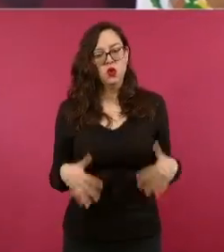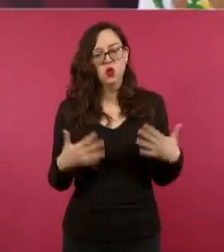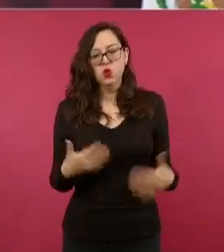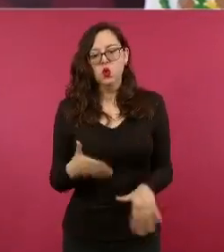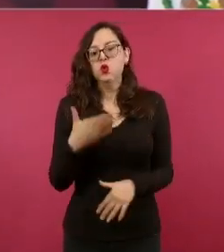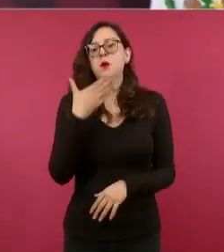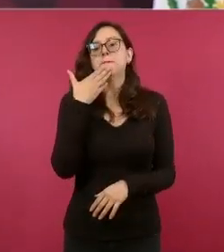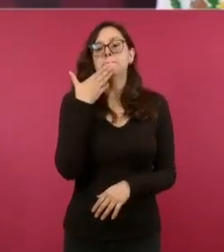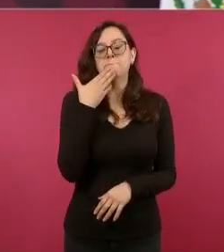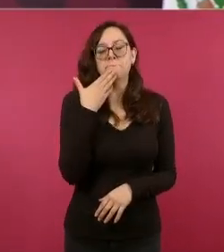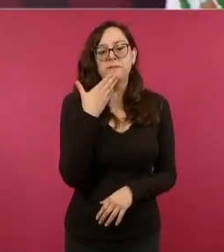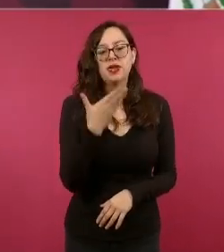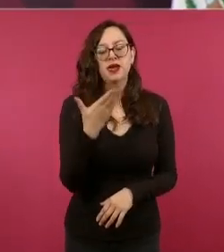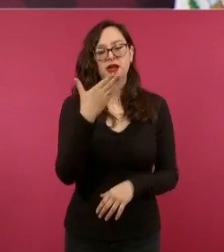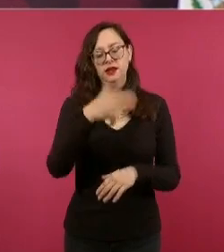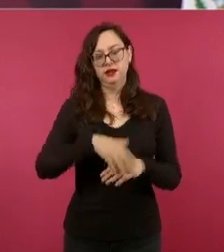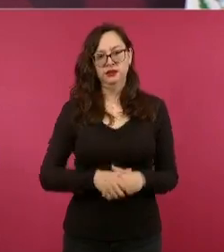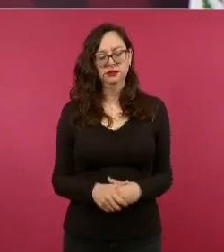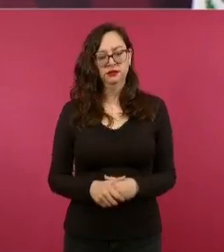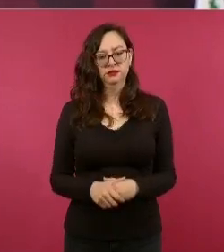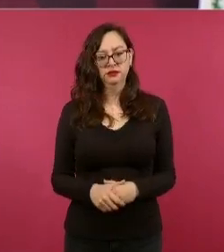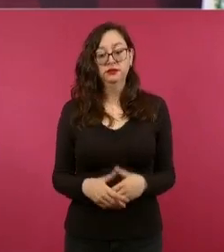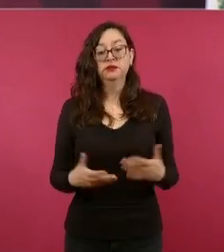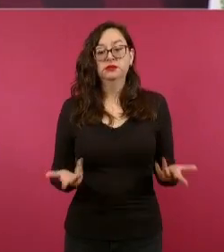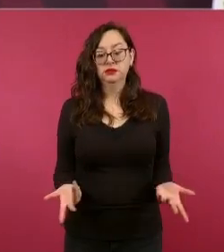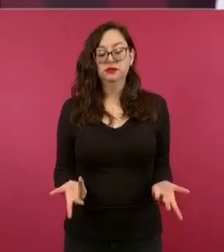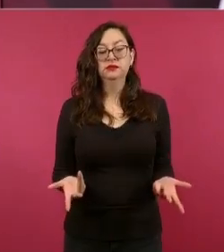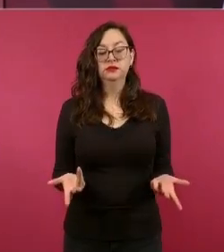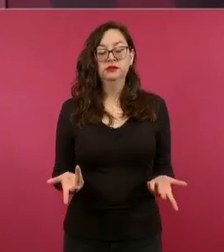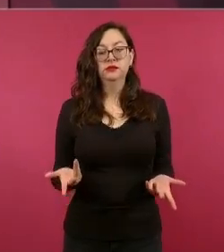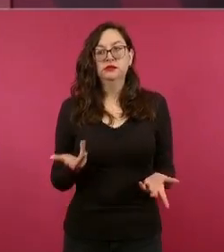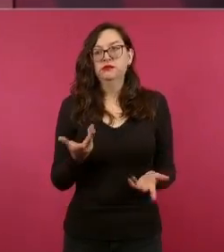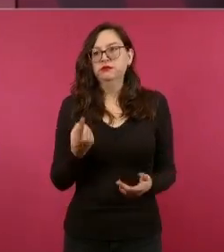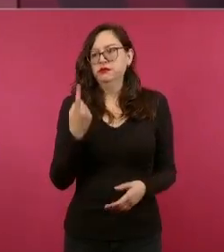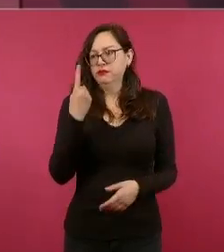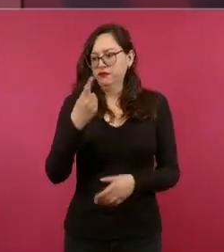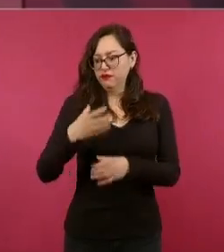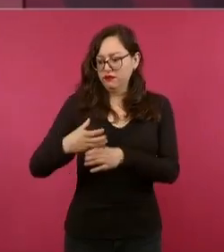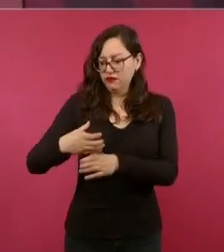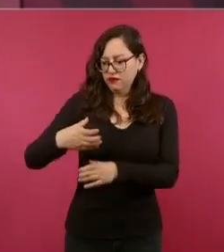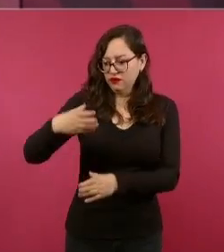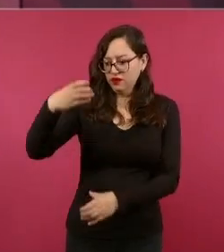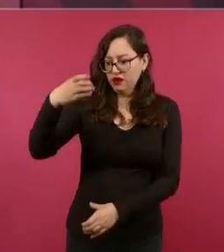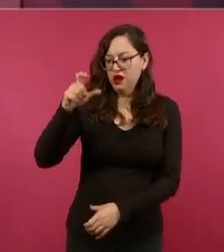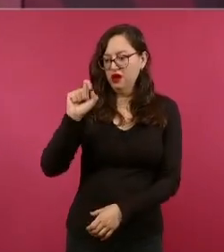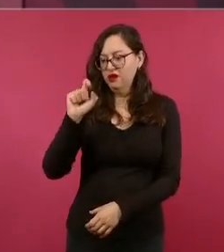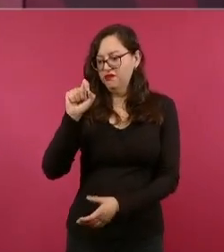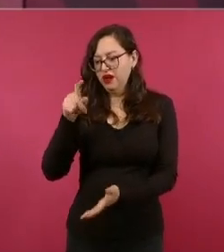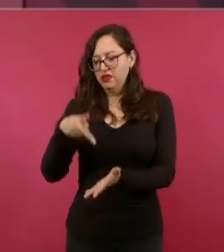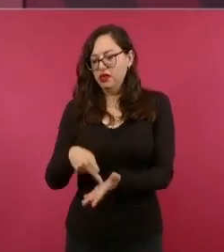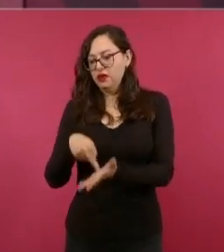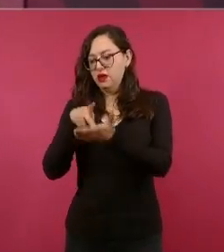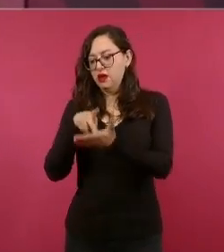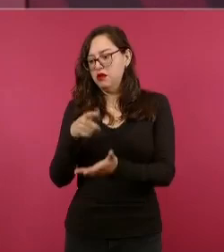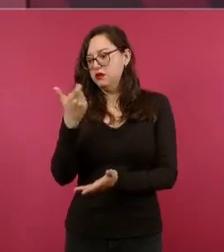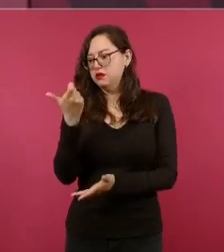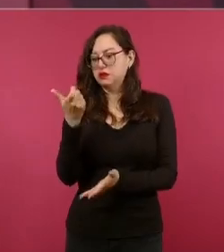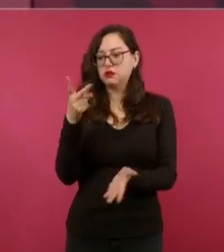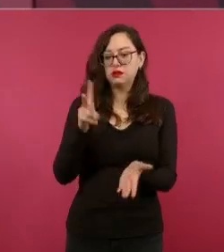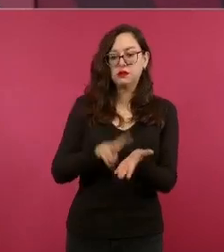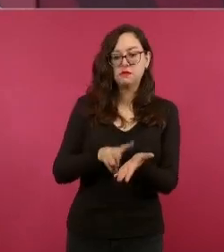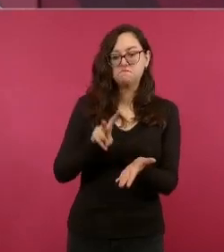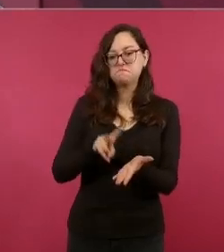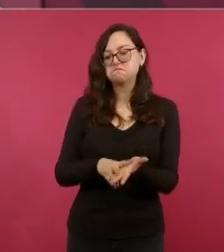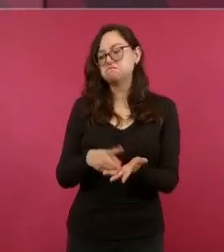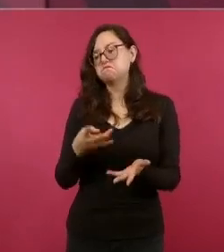en mucho tiempo. Ahora se puede conseguir un cilindro de 20 kilos